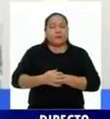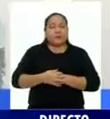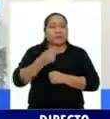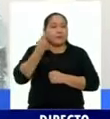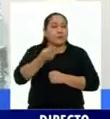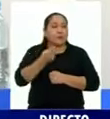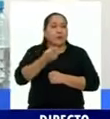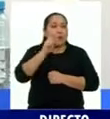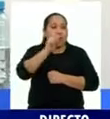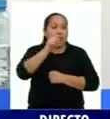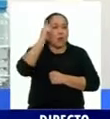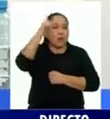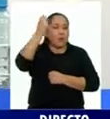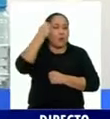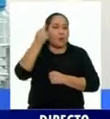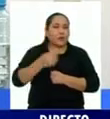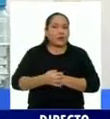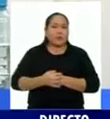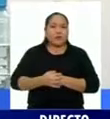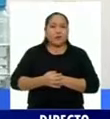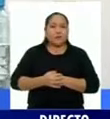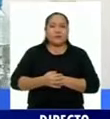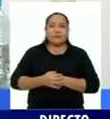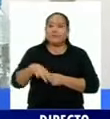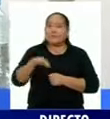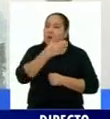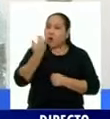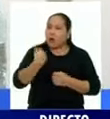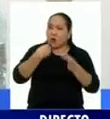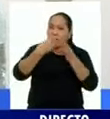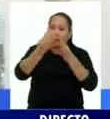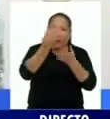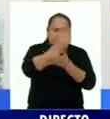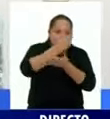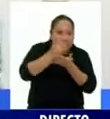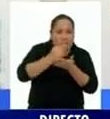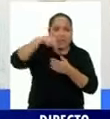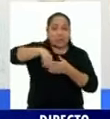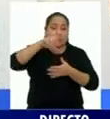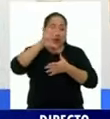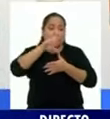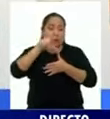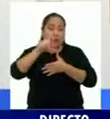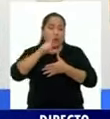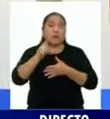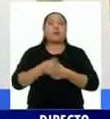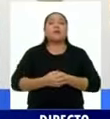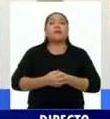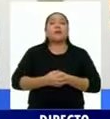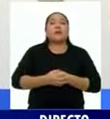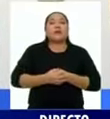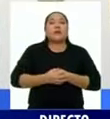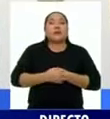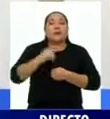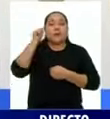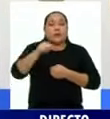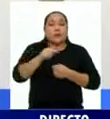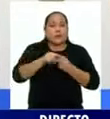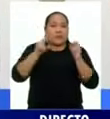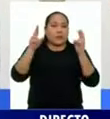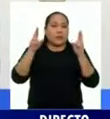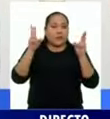como una de las políticas mejor diseñadas en América Latina. En el caso del